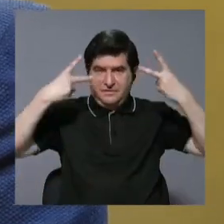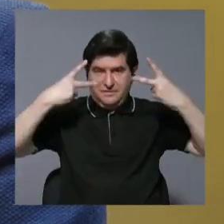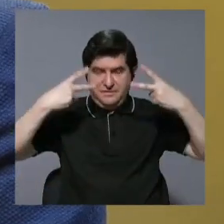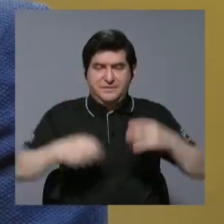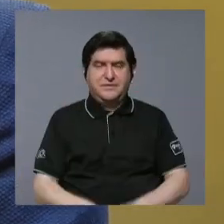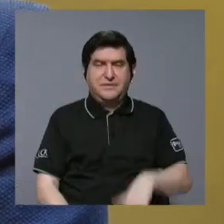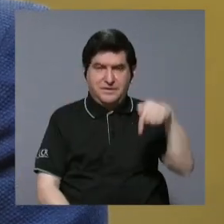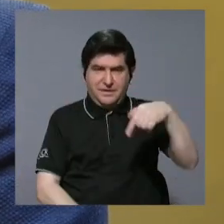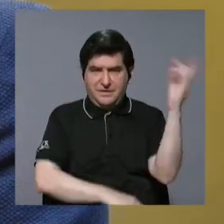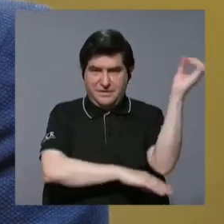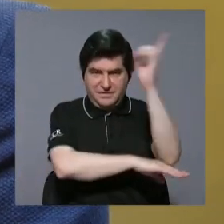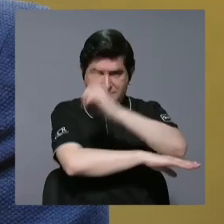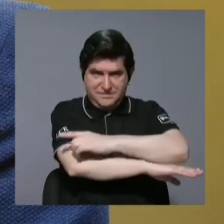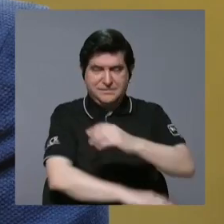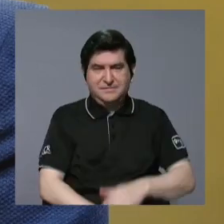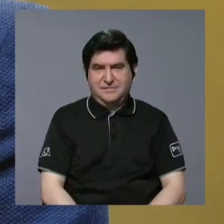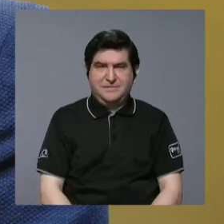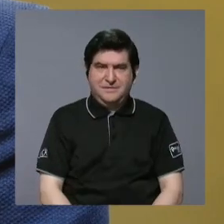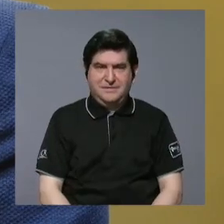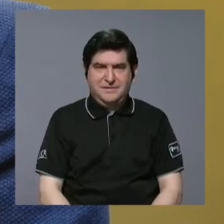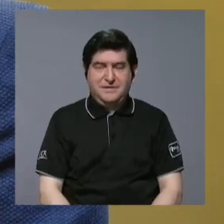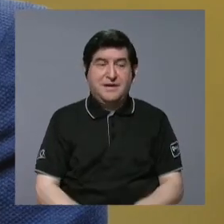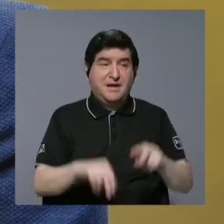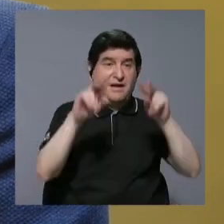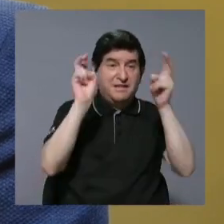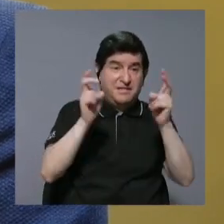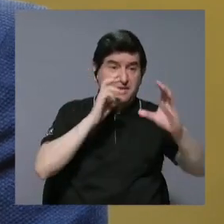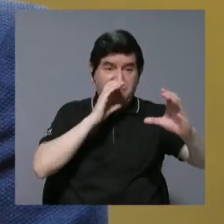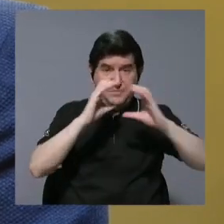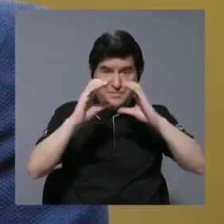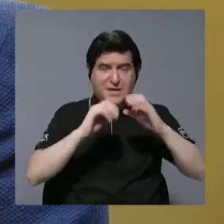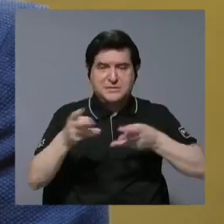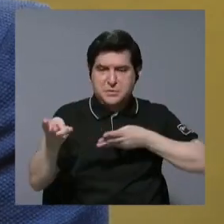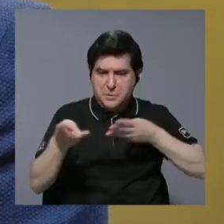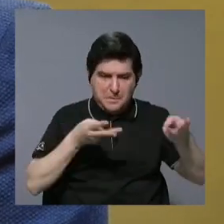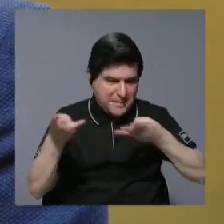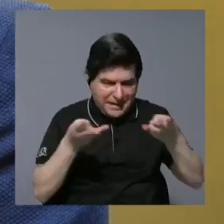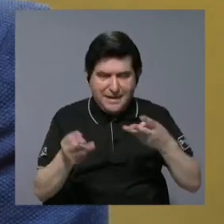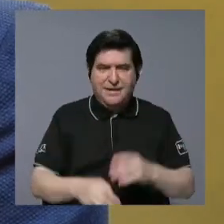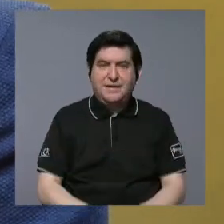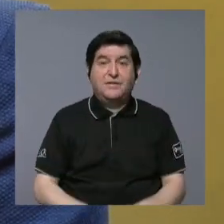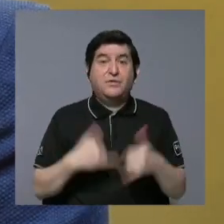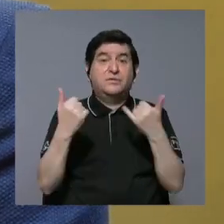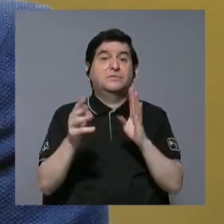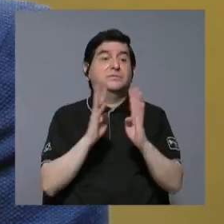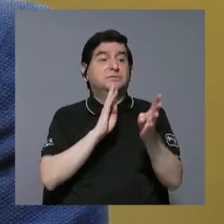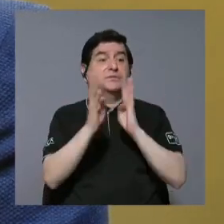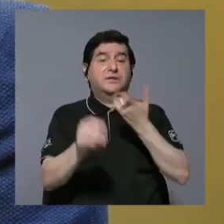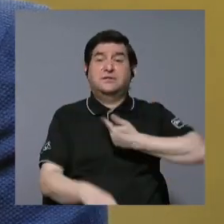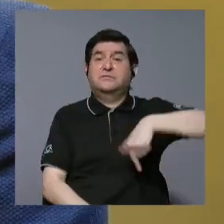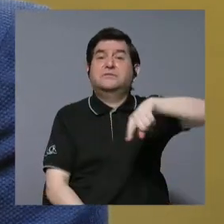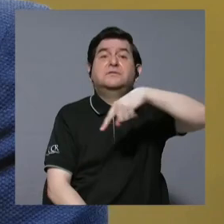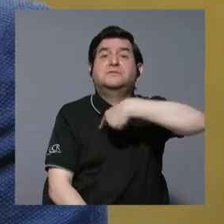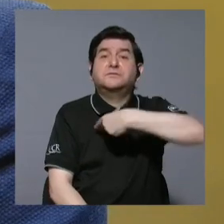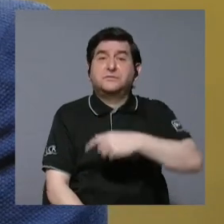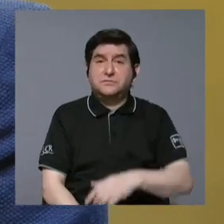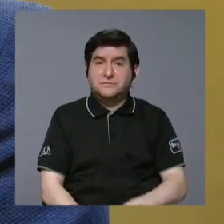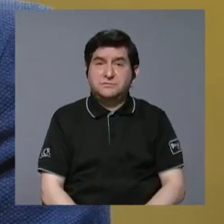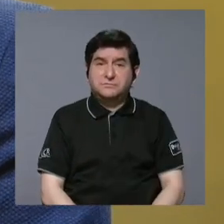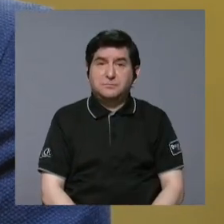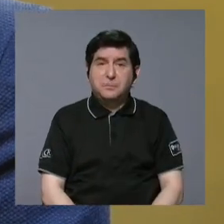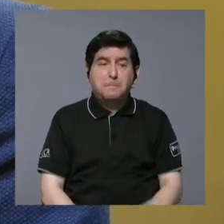que hoy en día precisamente en temas de comunicación, de mercadeo, ya hablamos precisamente